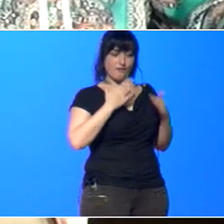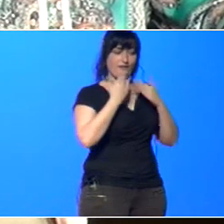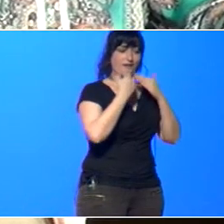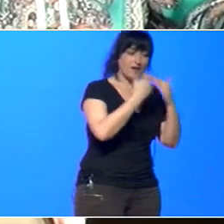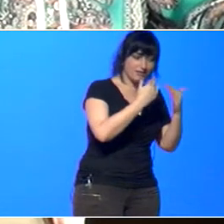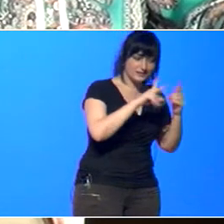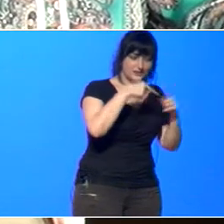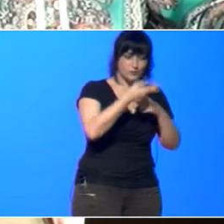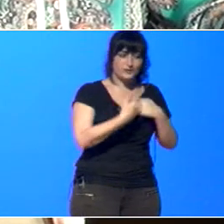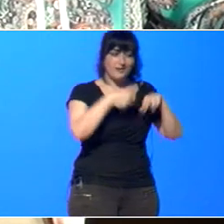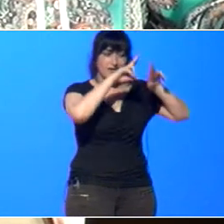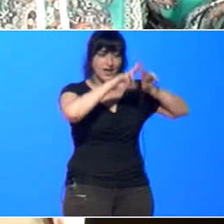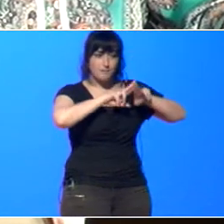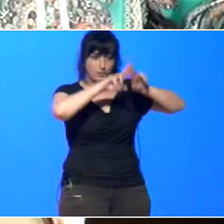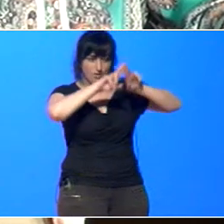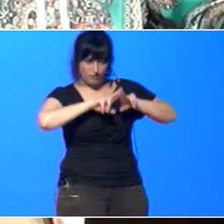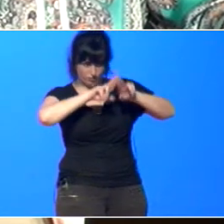evaluación y la acreditación.